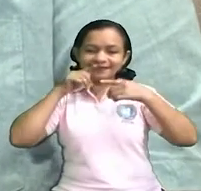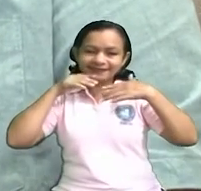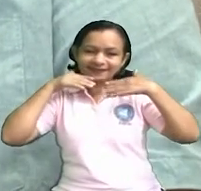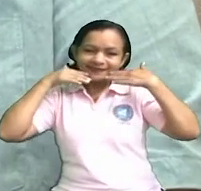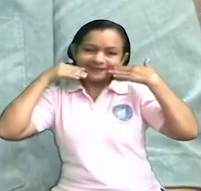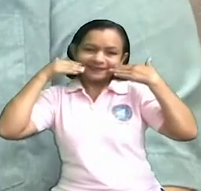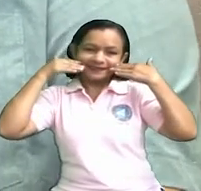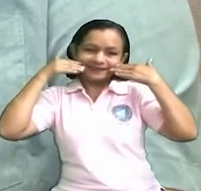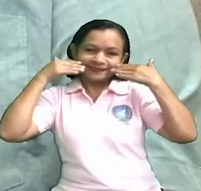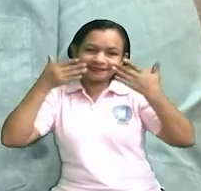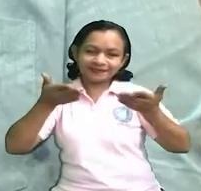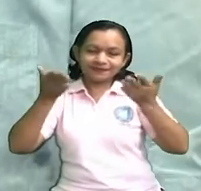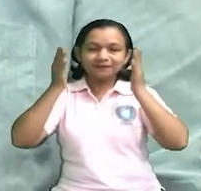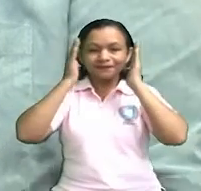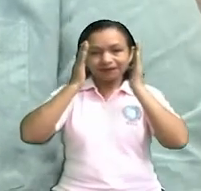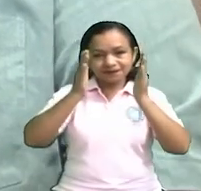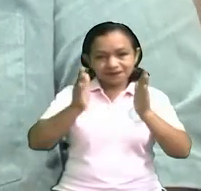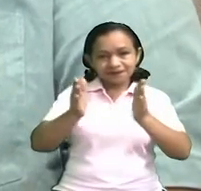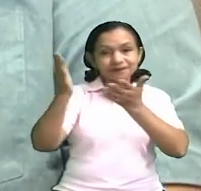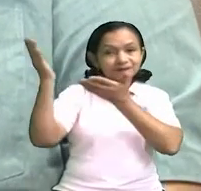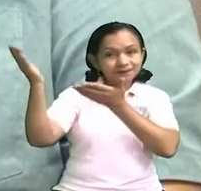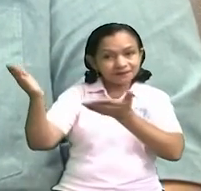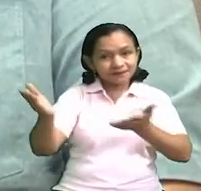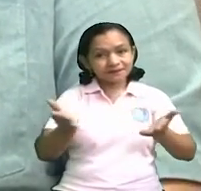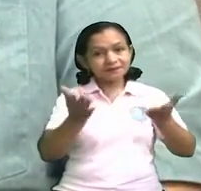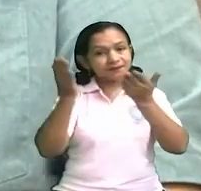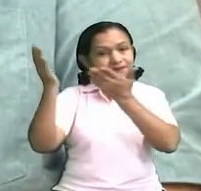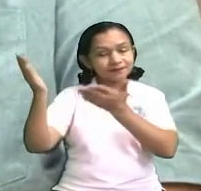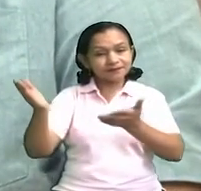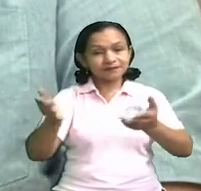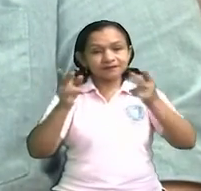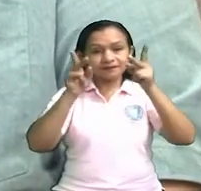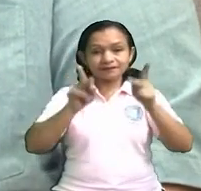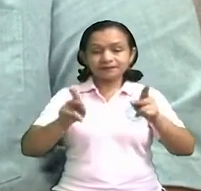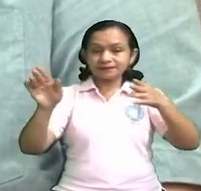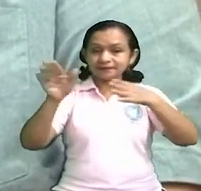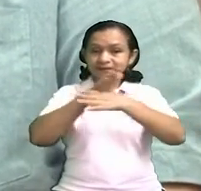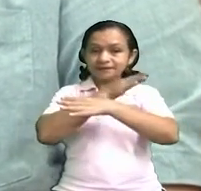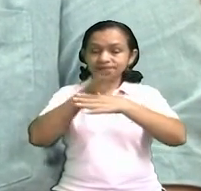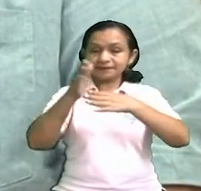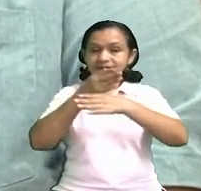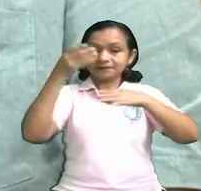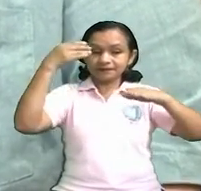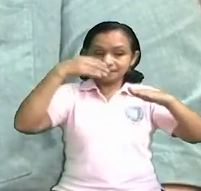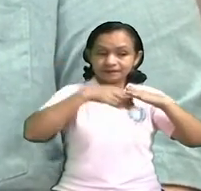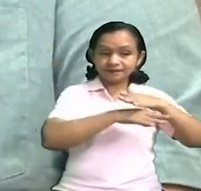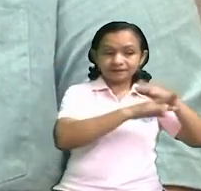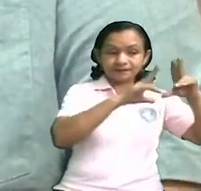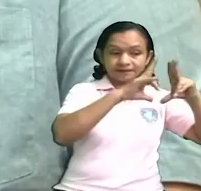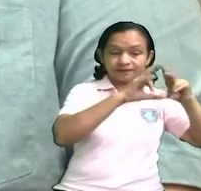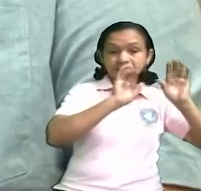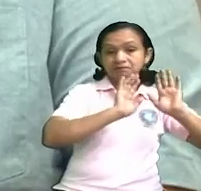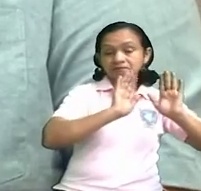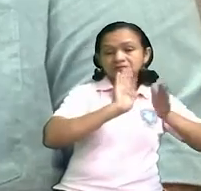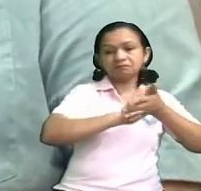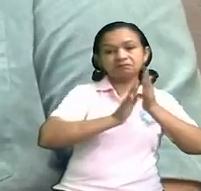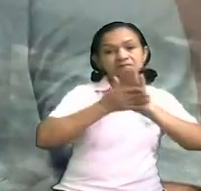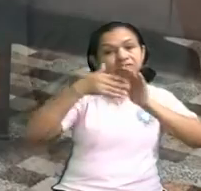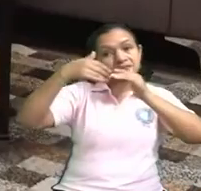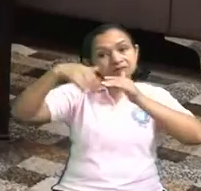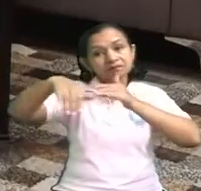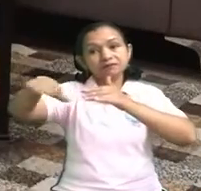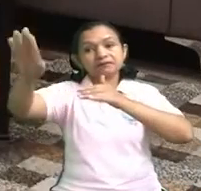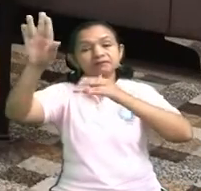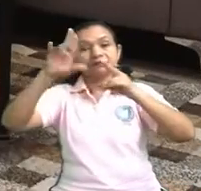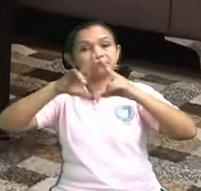y el mejor de los servicios para recibir a los ciudadanos que ingresan o salen de nuestro país. Y sin duda alguna,